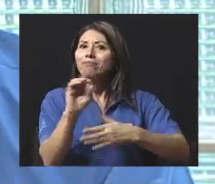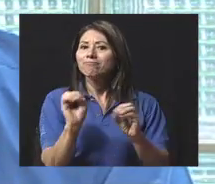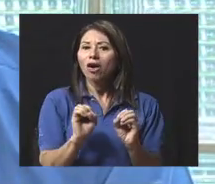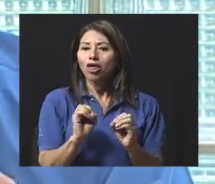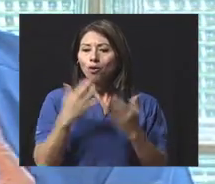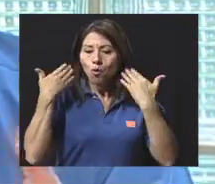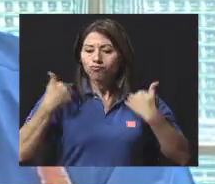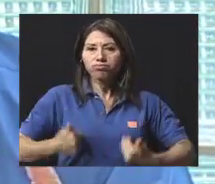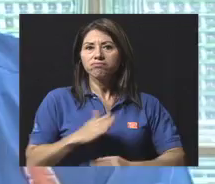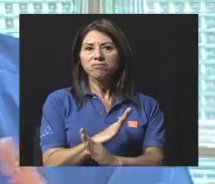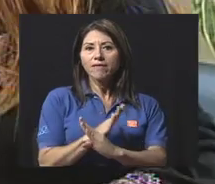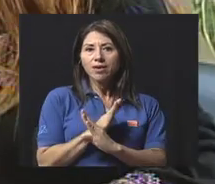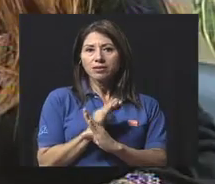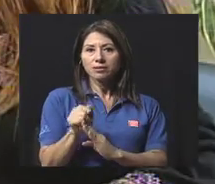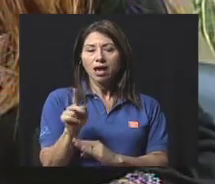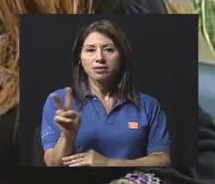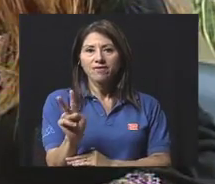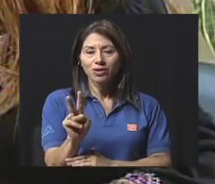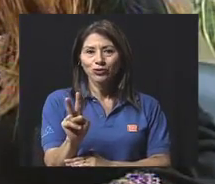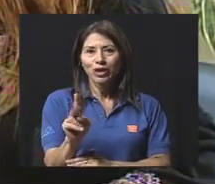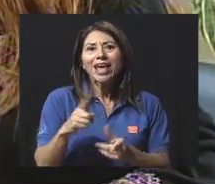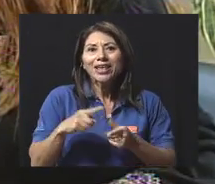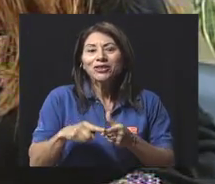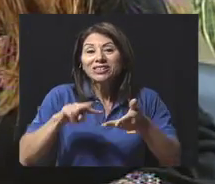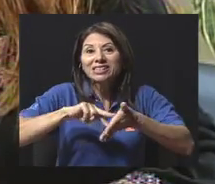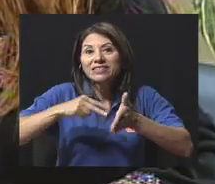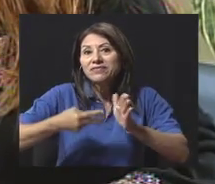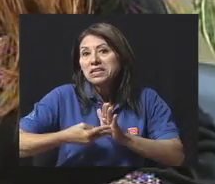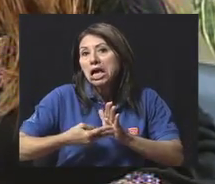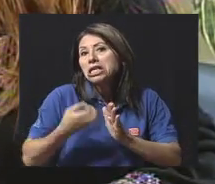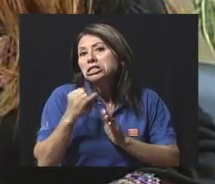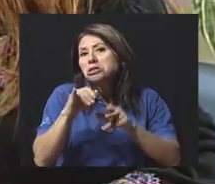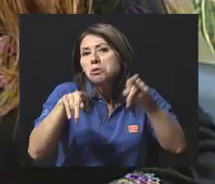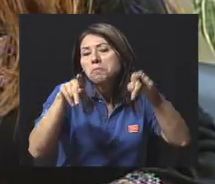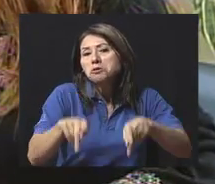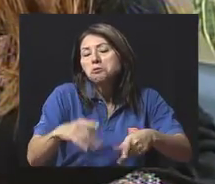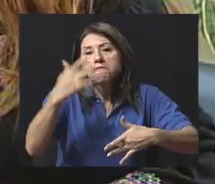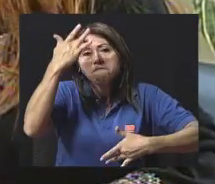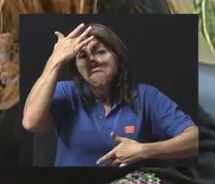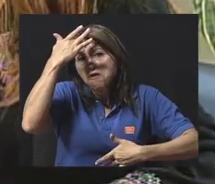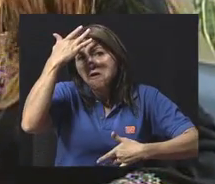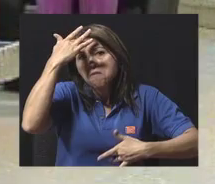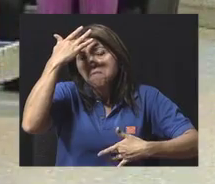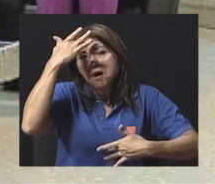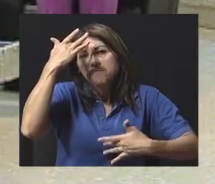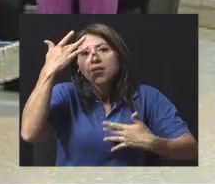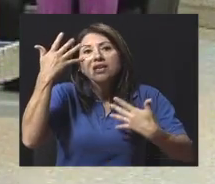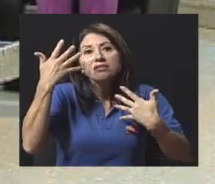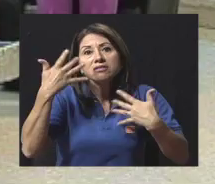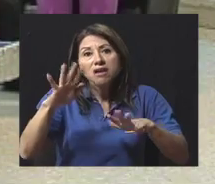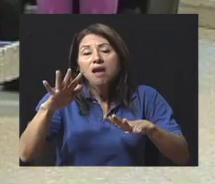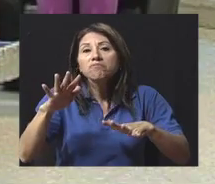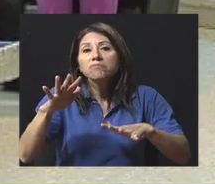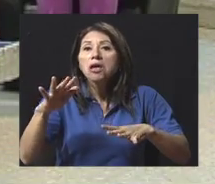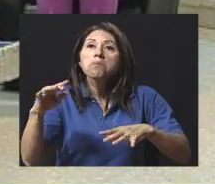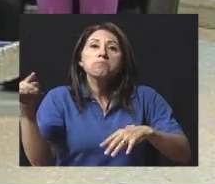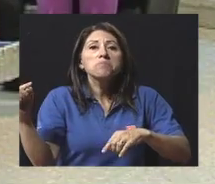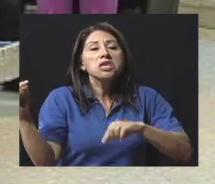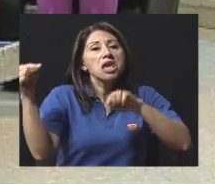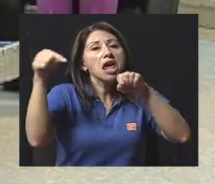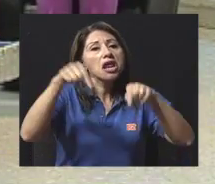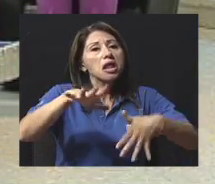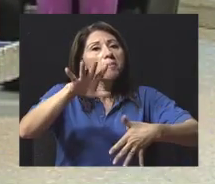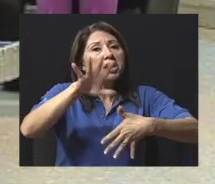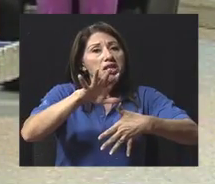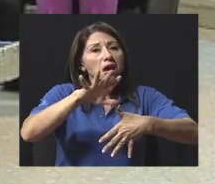defensas contra este virus Así que es muy probable que si un paciente viene con virus en la sangre y es picado por un mosquito y a